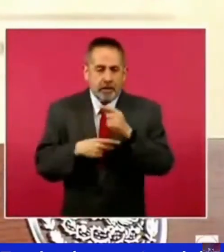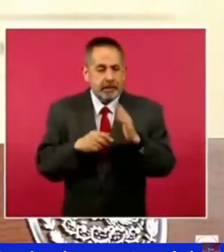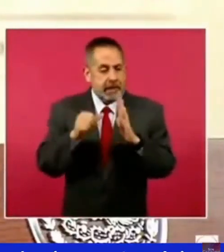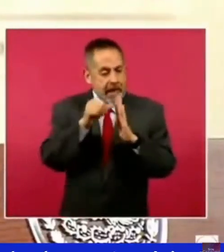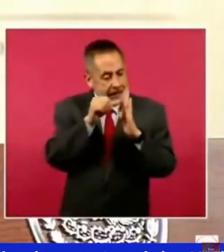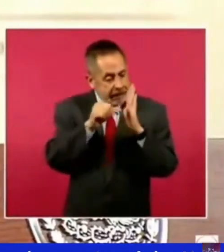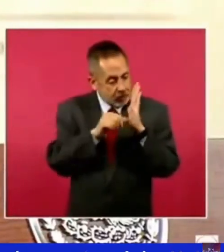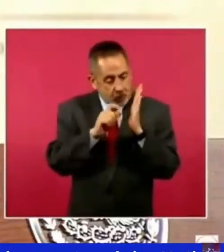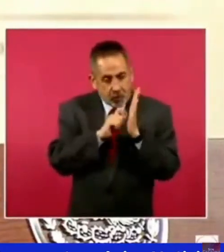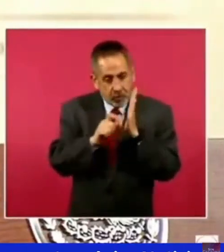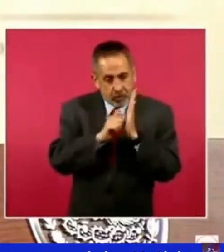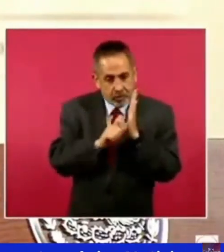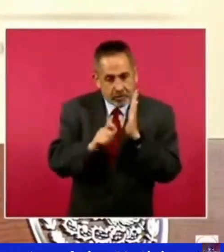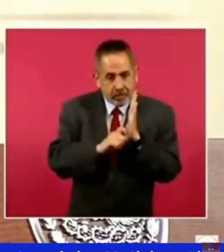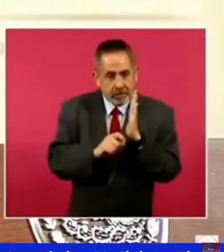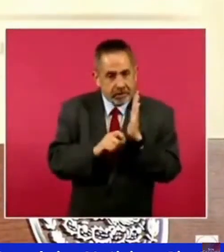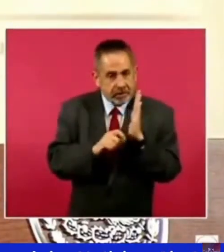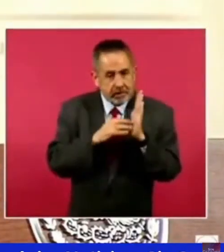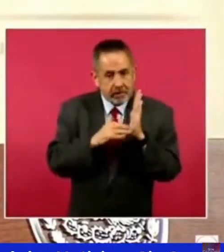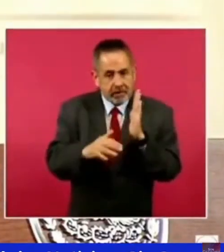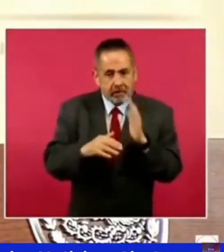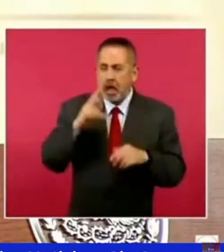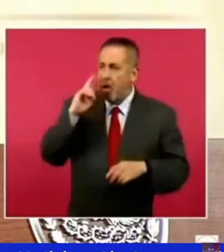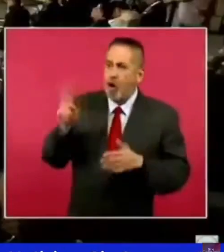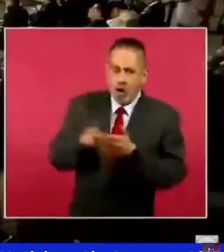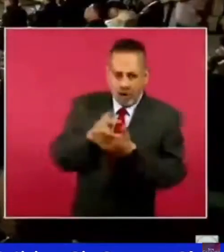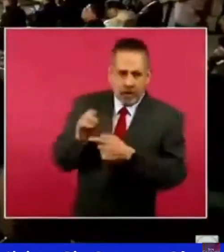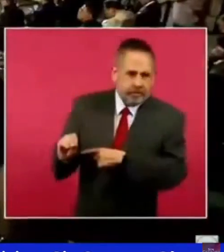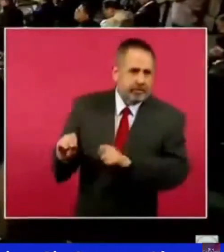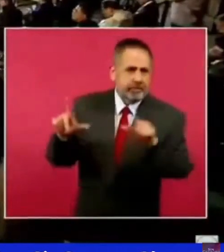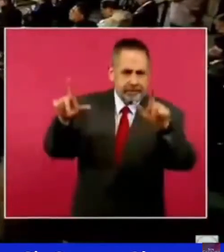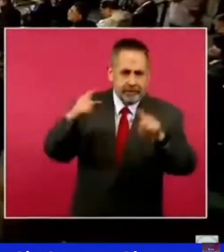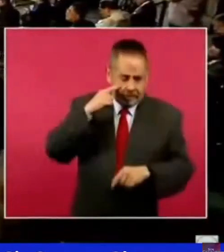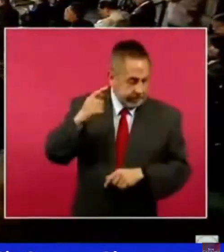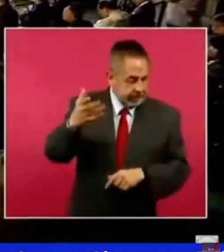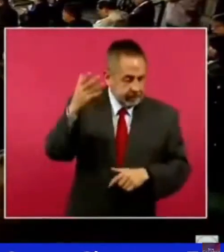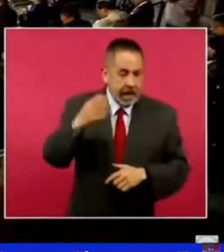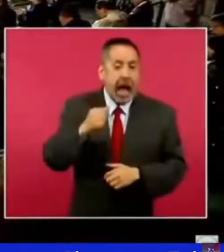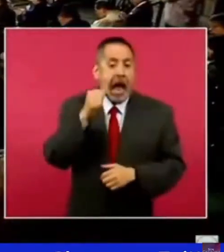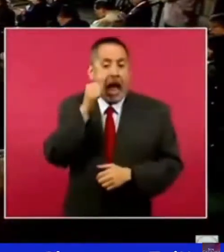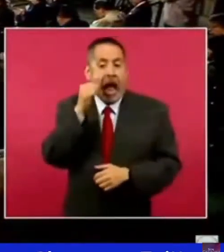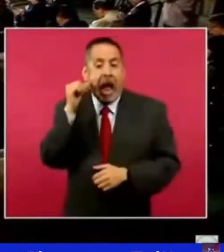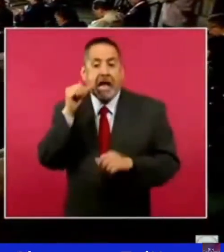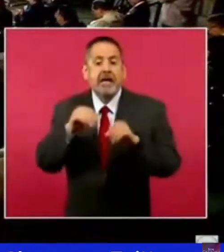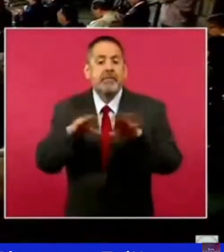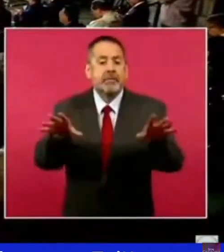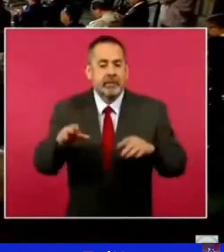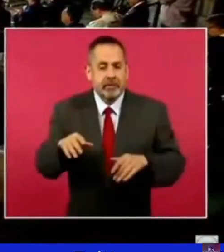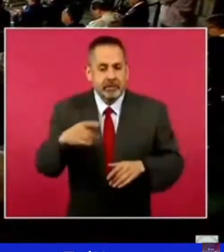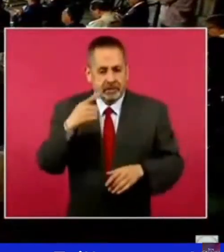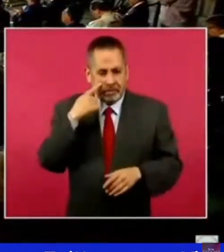artículo. O sea, ¿por qué no me pones lo que ayer se dio a conocer